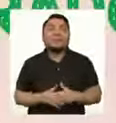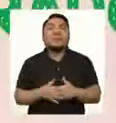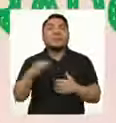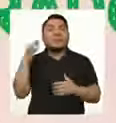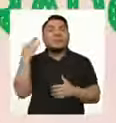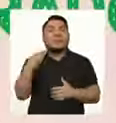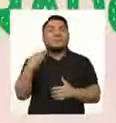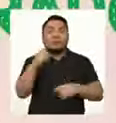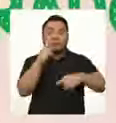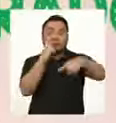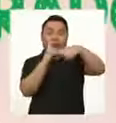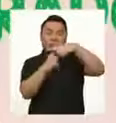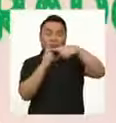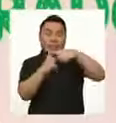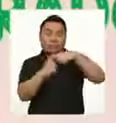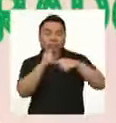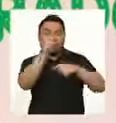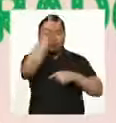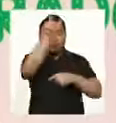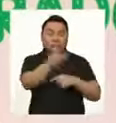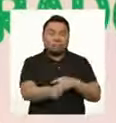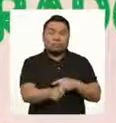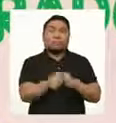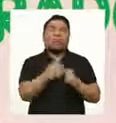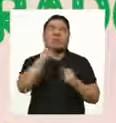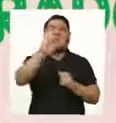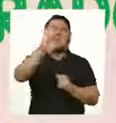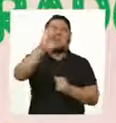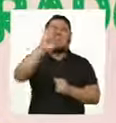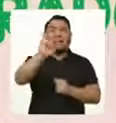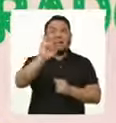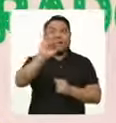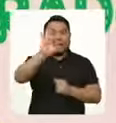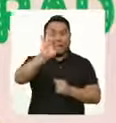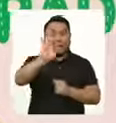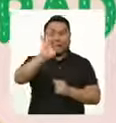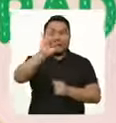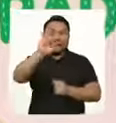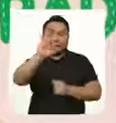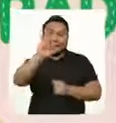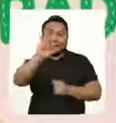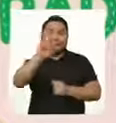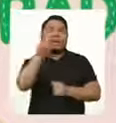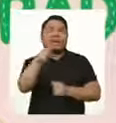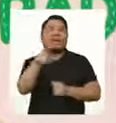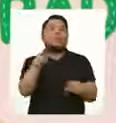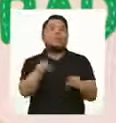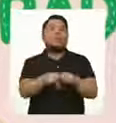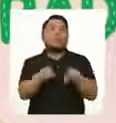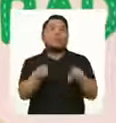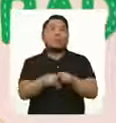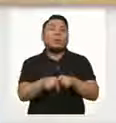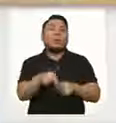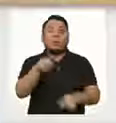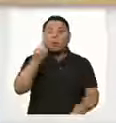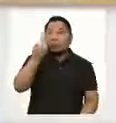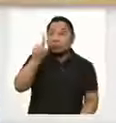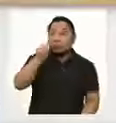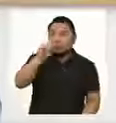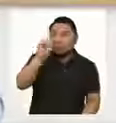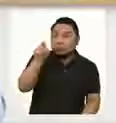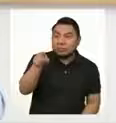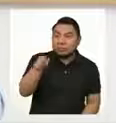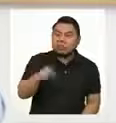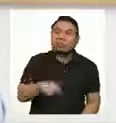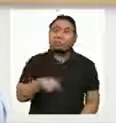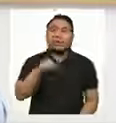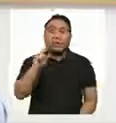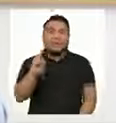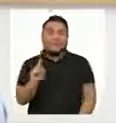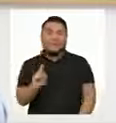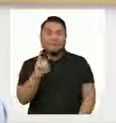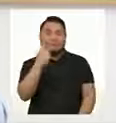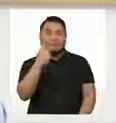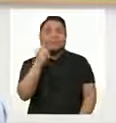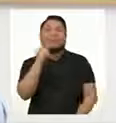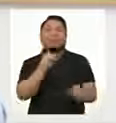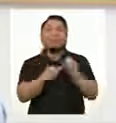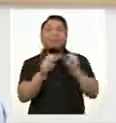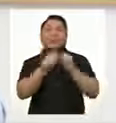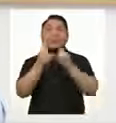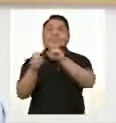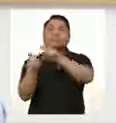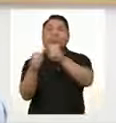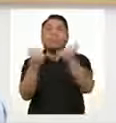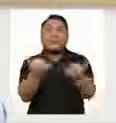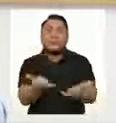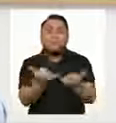¿Siempre la suma de los valores de la frecuencia relativa h sub i debe ser igual a 1? Para la primera variable de la encuesta de